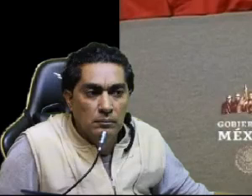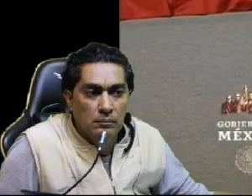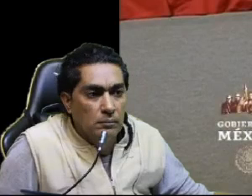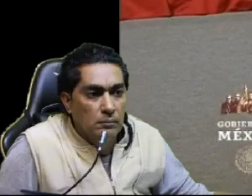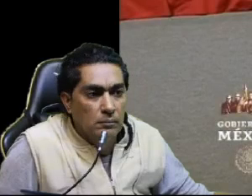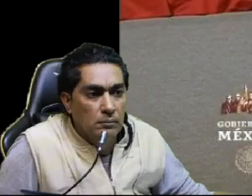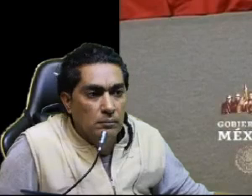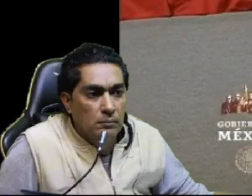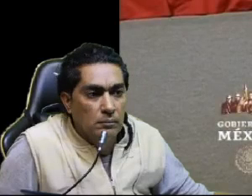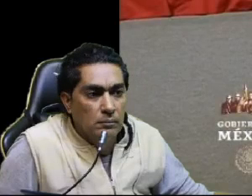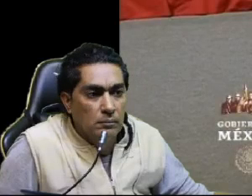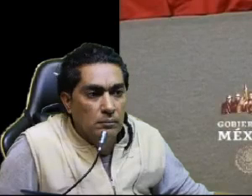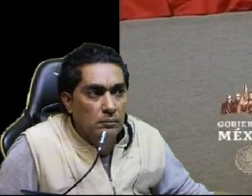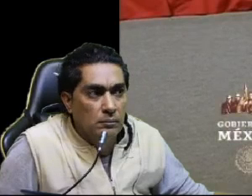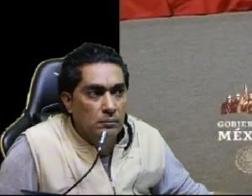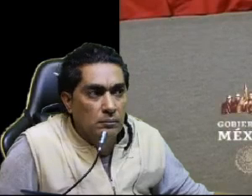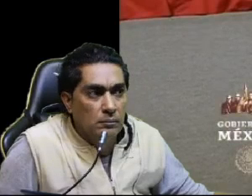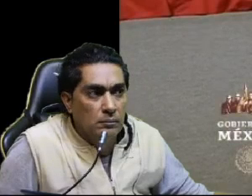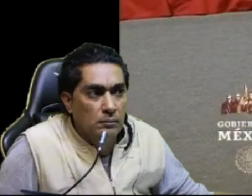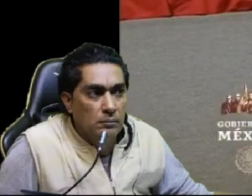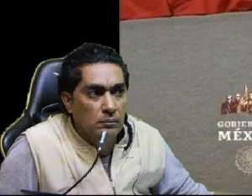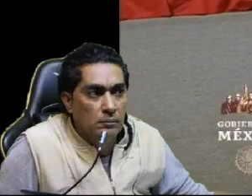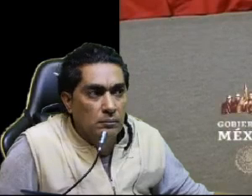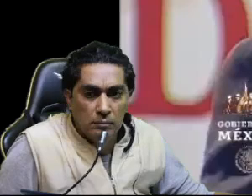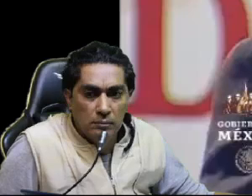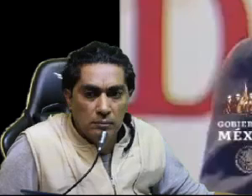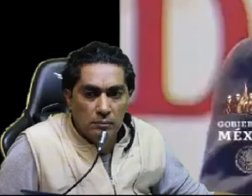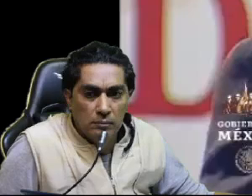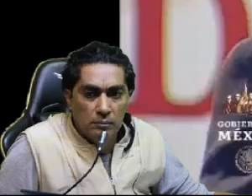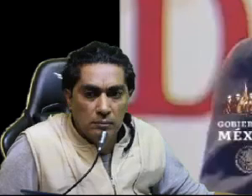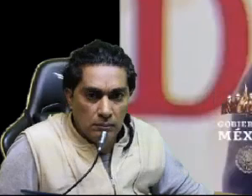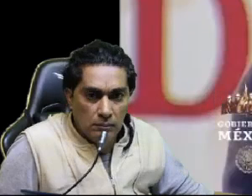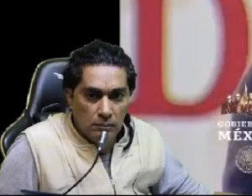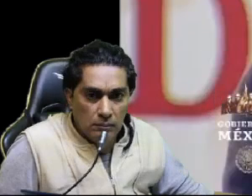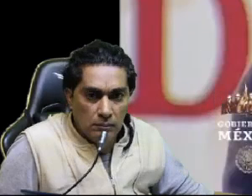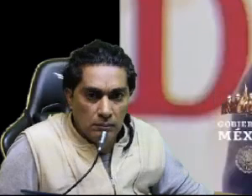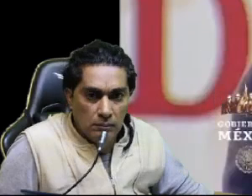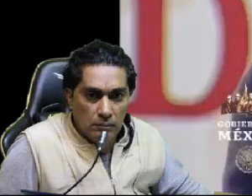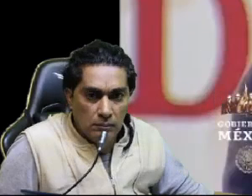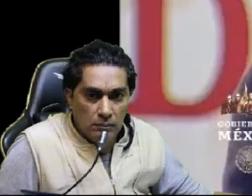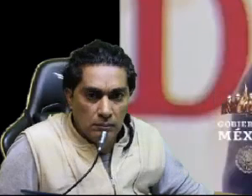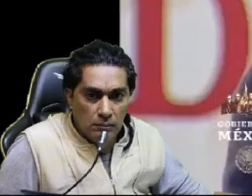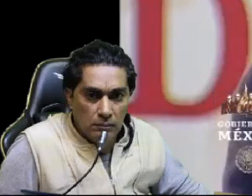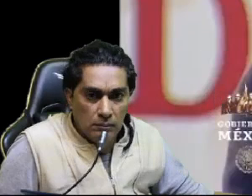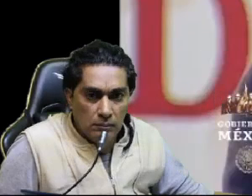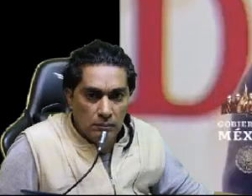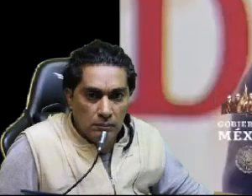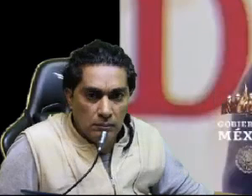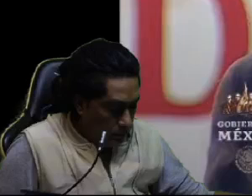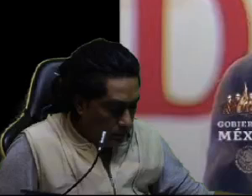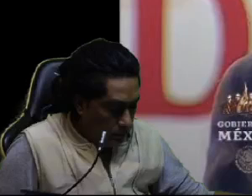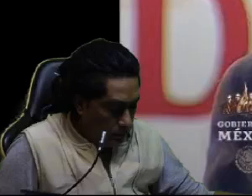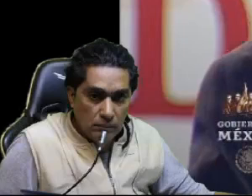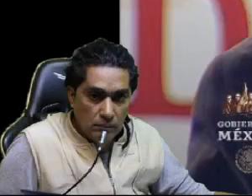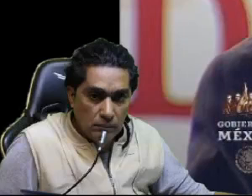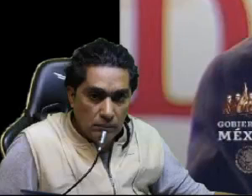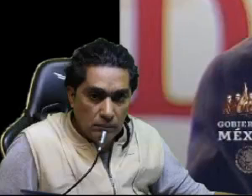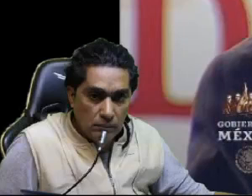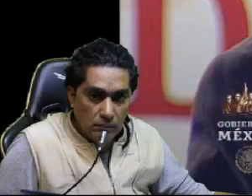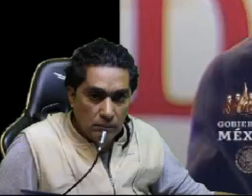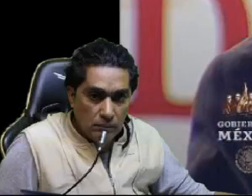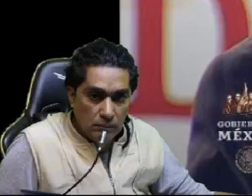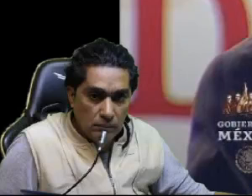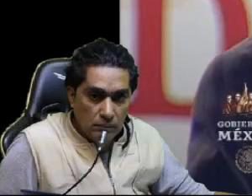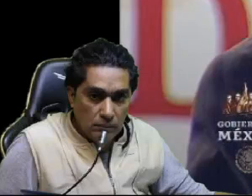Se contempla alcanzar cobertura, la meta de cobertura, al final de 2021. Es decir, todo 2021 estaremos